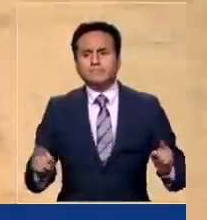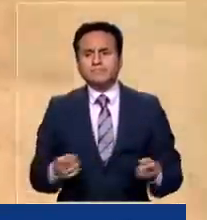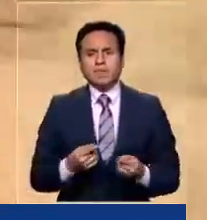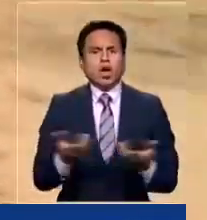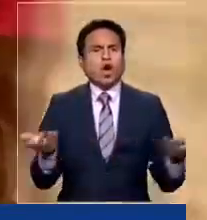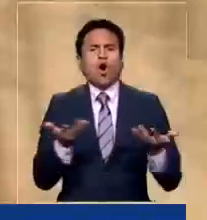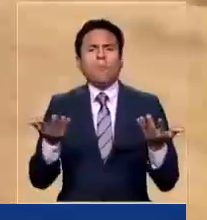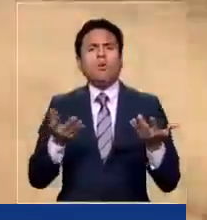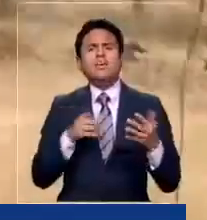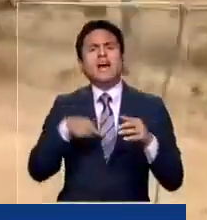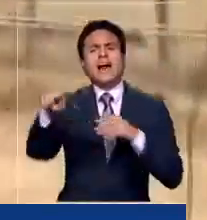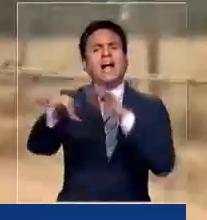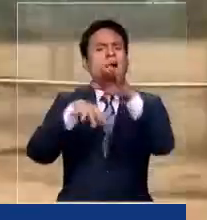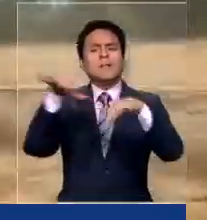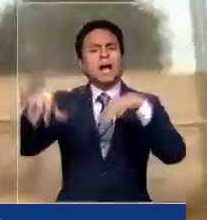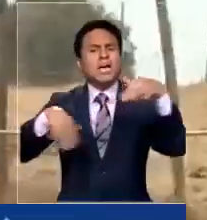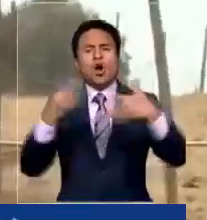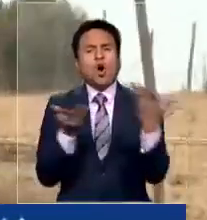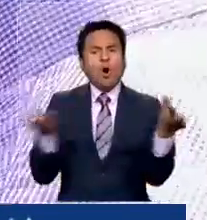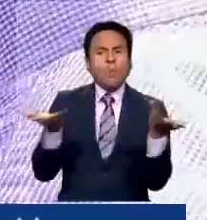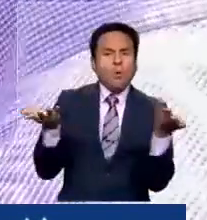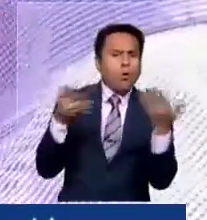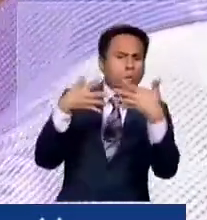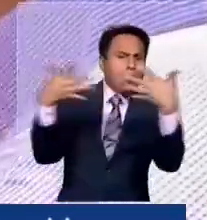como se puede llegar a la playa